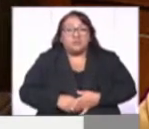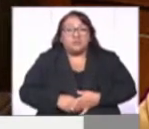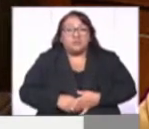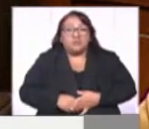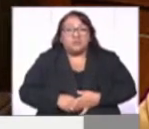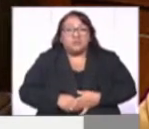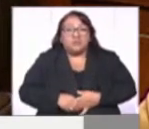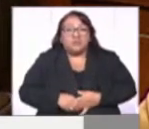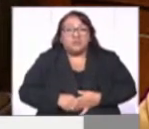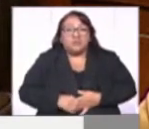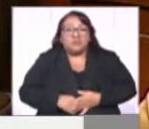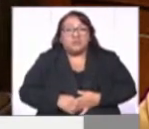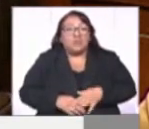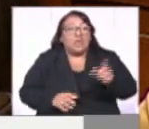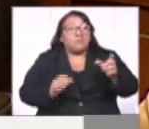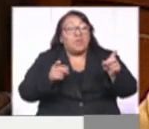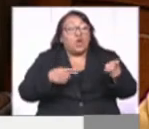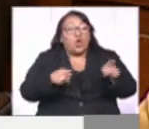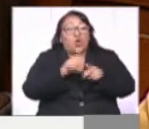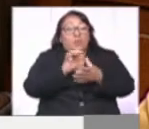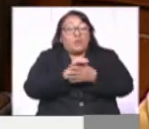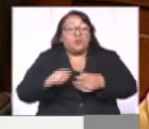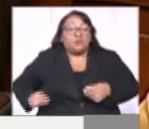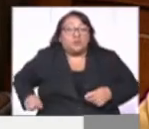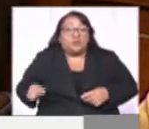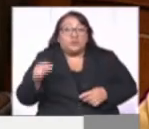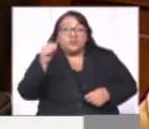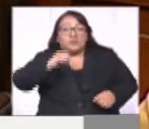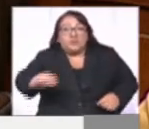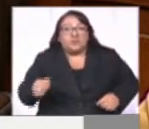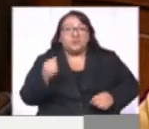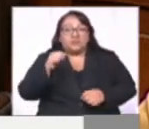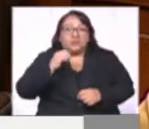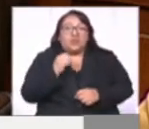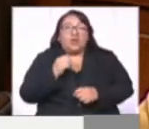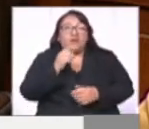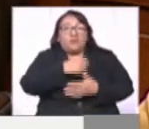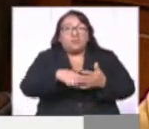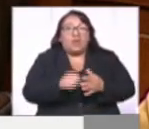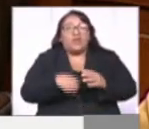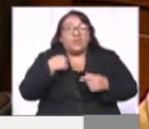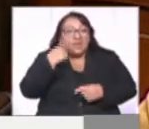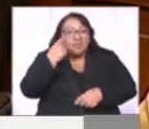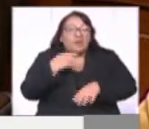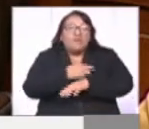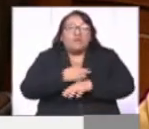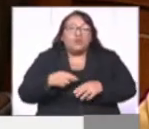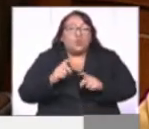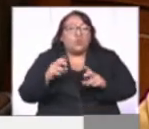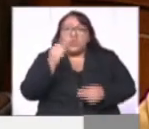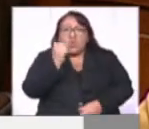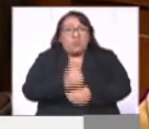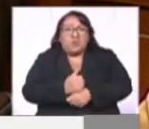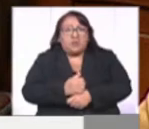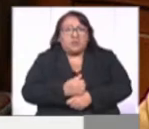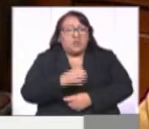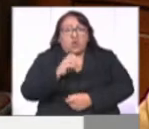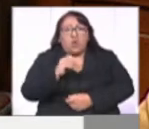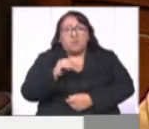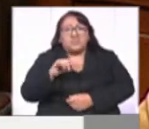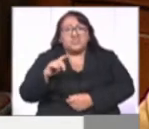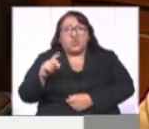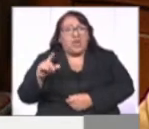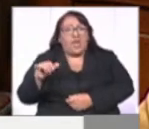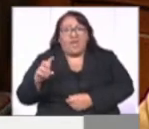firmado. Entonces, tiene que profesionalizarse. Y no es obligatorio ser comisionado y no